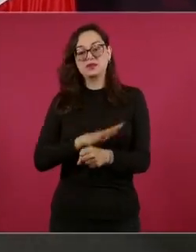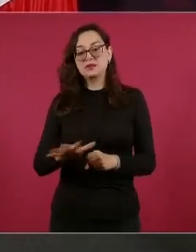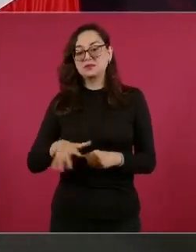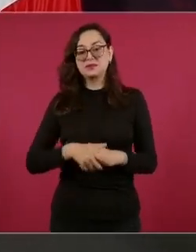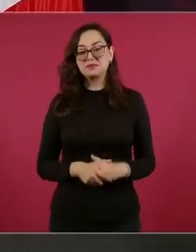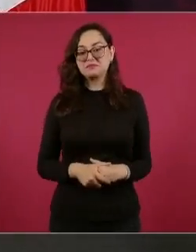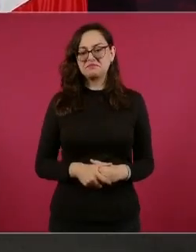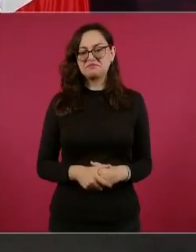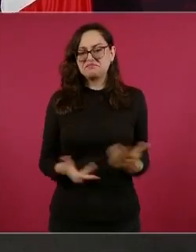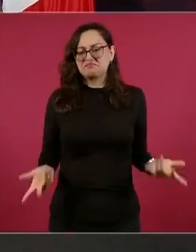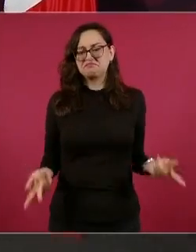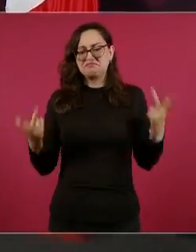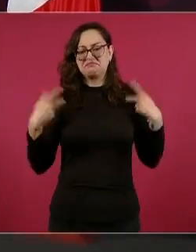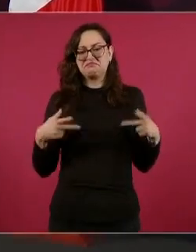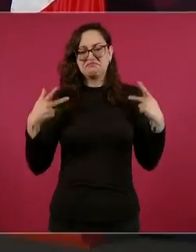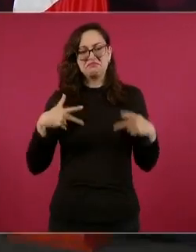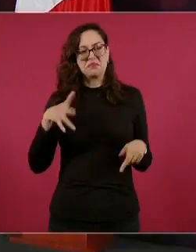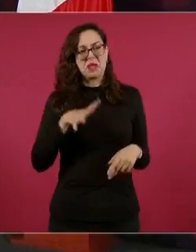igual